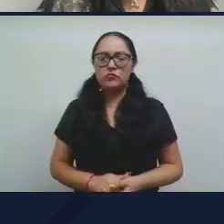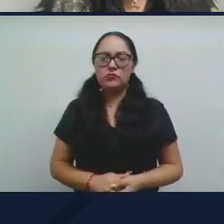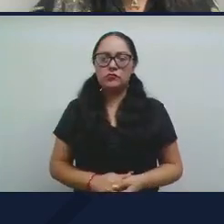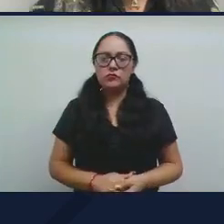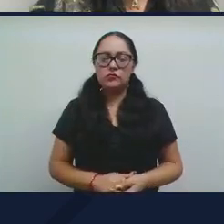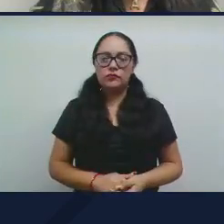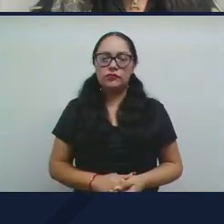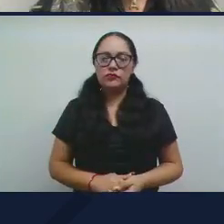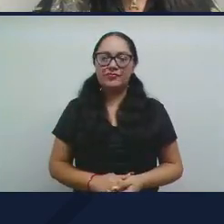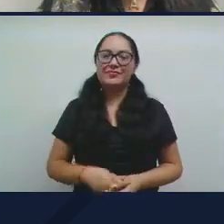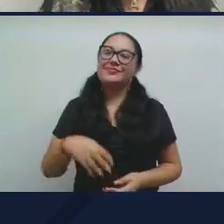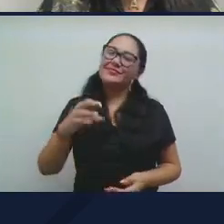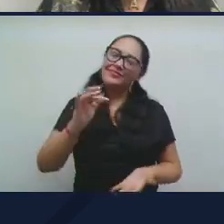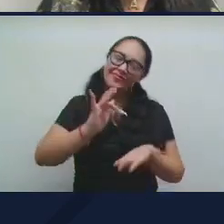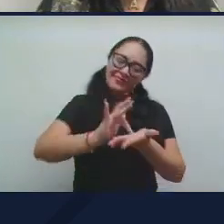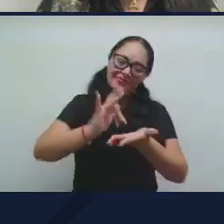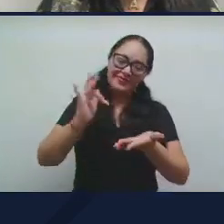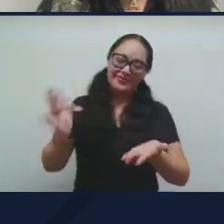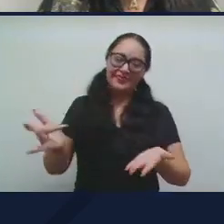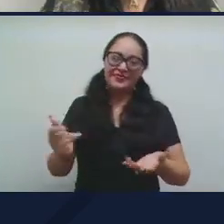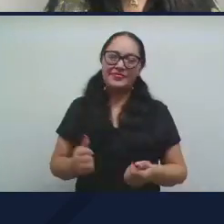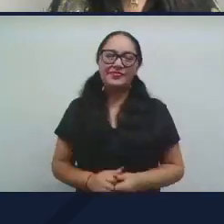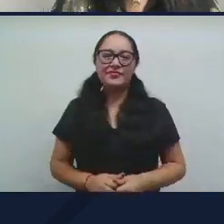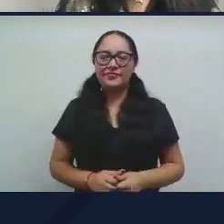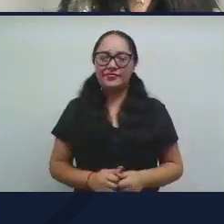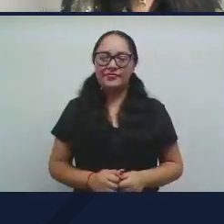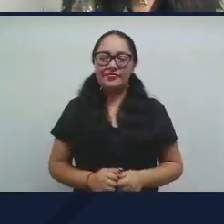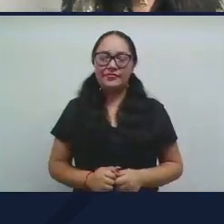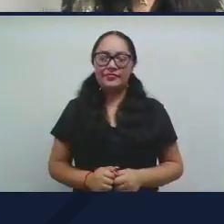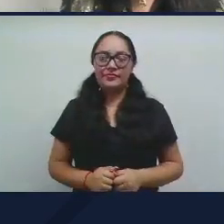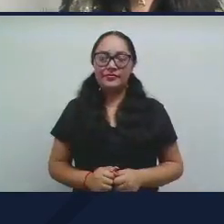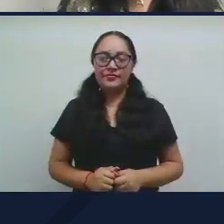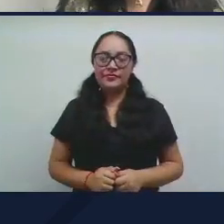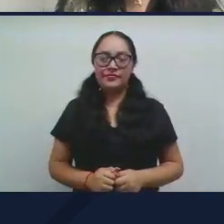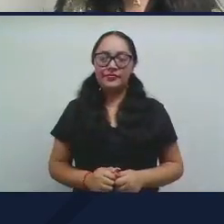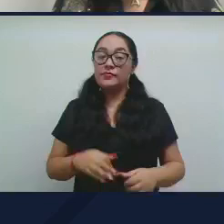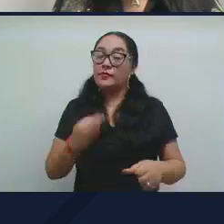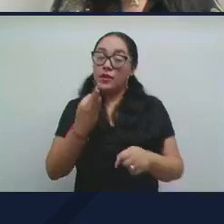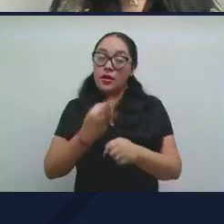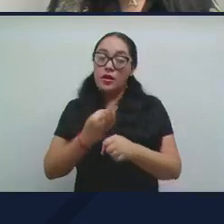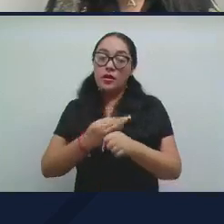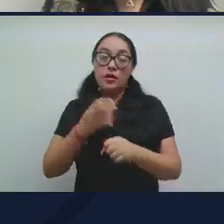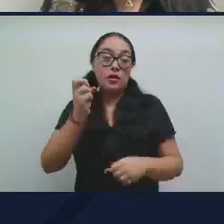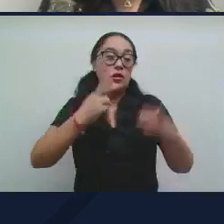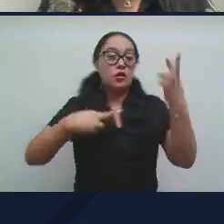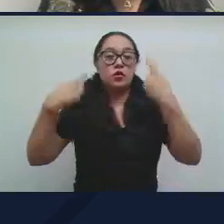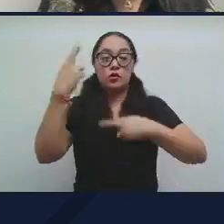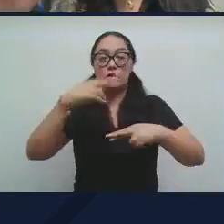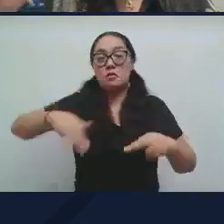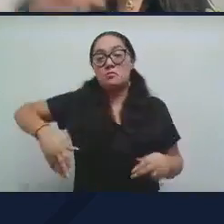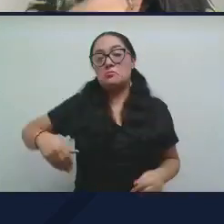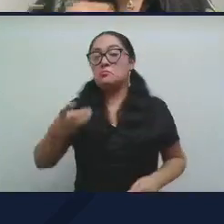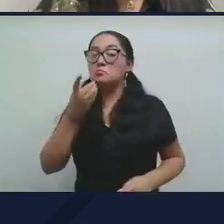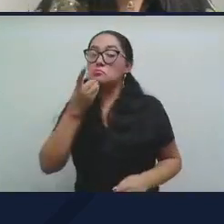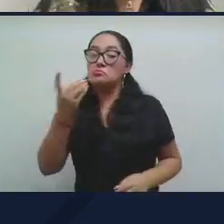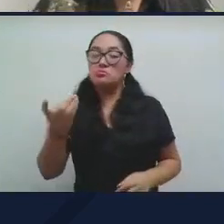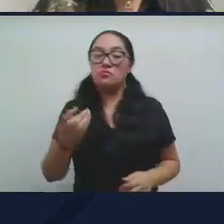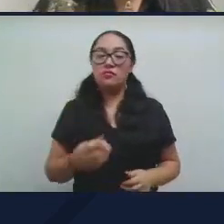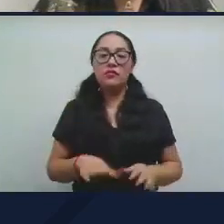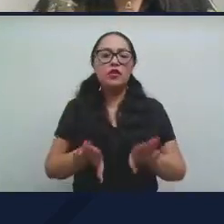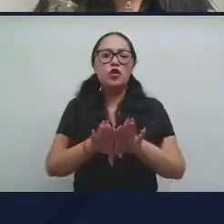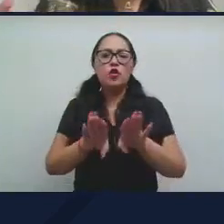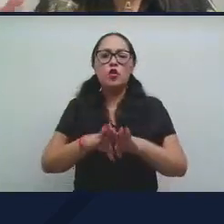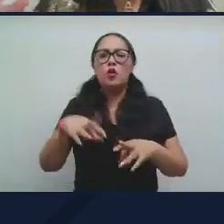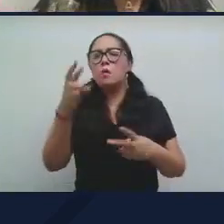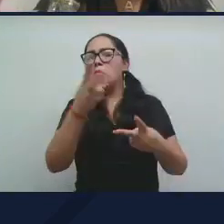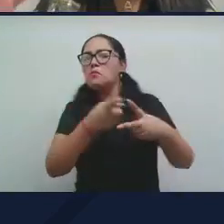Muchas gracias. Y bueno, pues ya en este recorrido que nos dio para paso como redactar un testamento, guardar el testamento